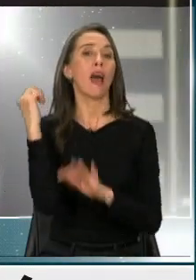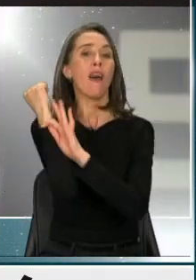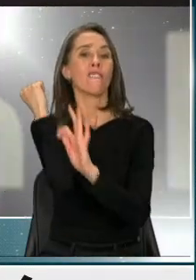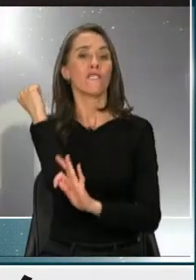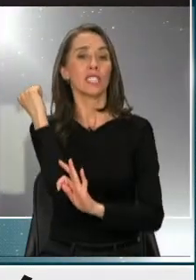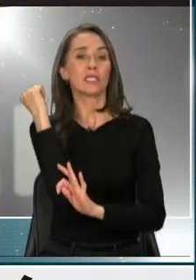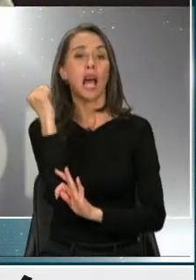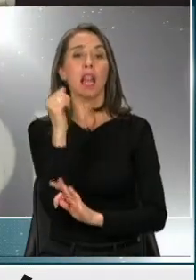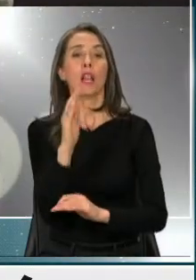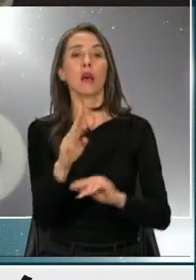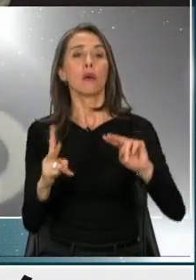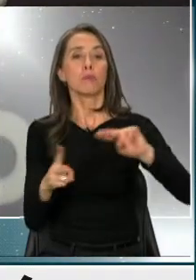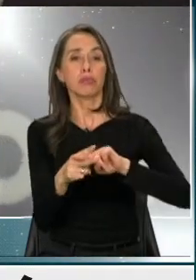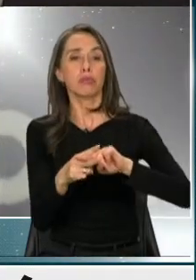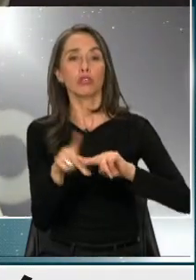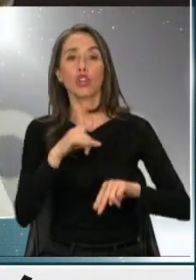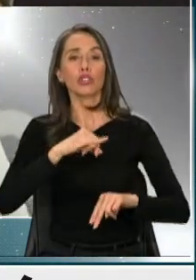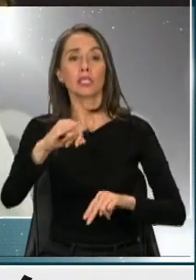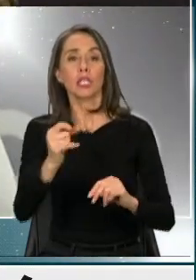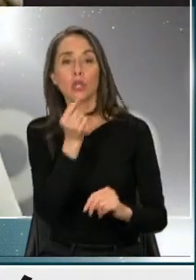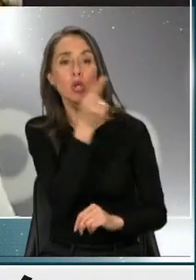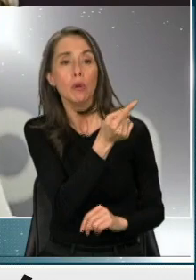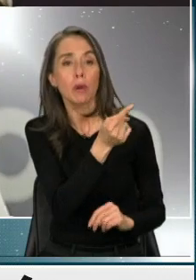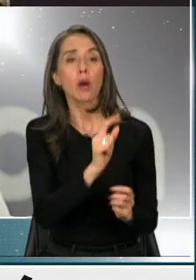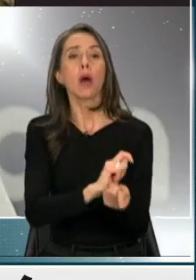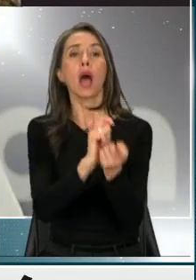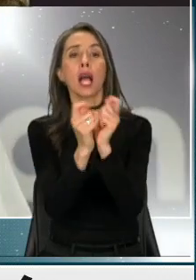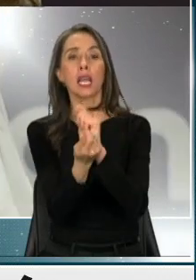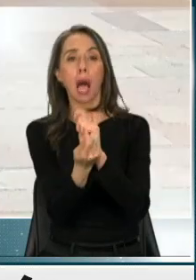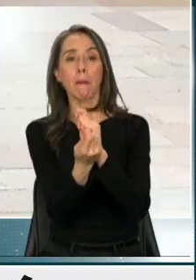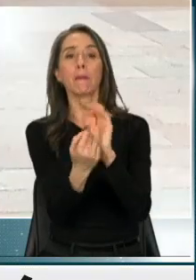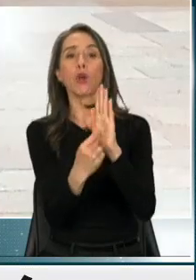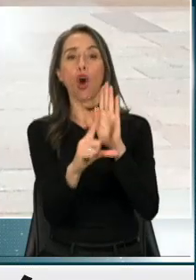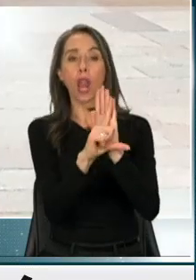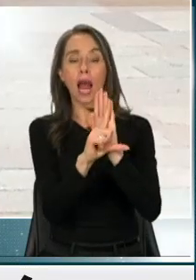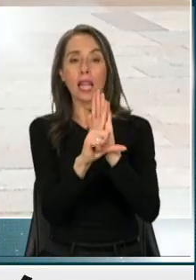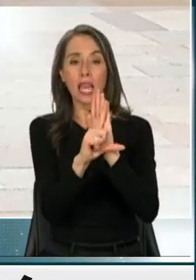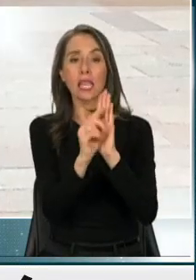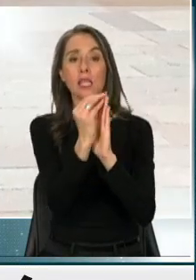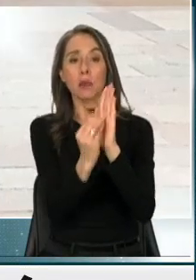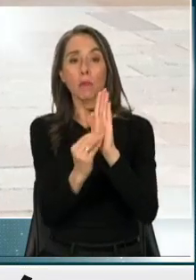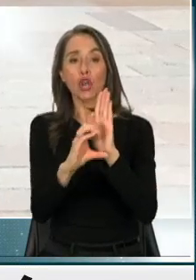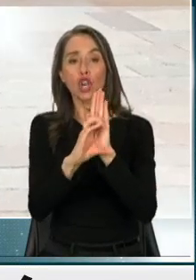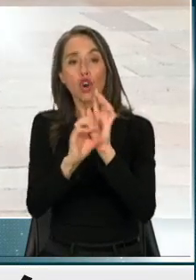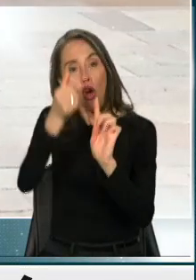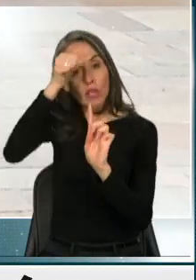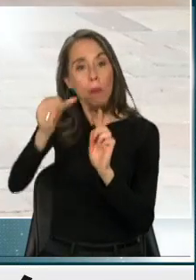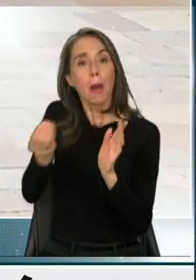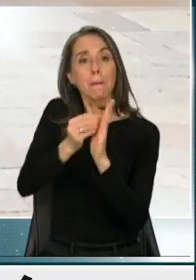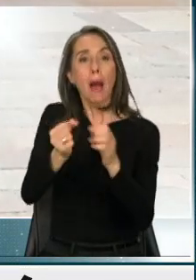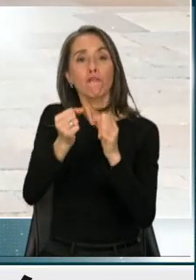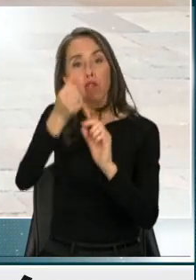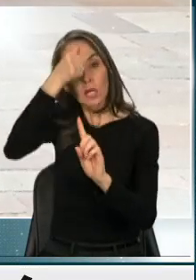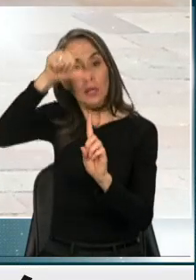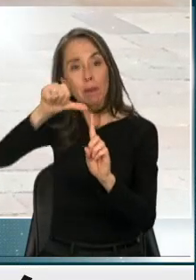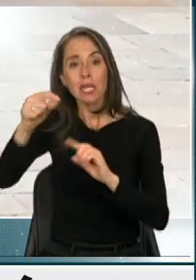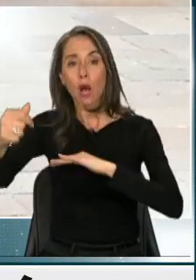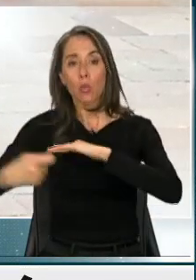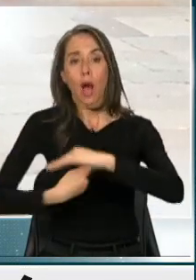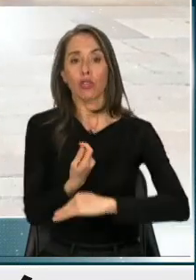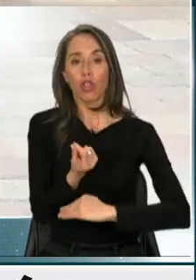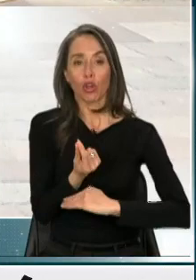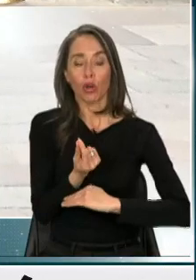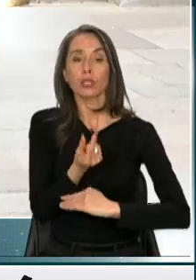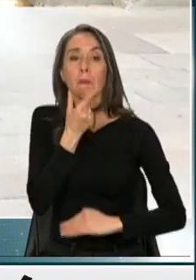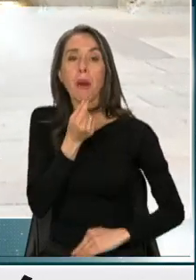desestimó se quiere saber consecución y eso motivó una modificación ilegal que aumentó las penas del cohecho e hizo más fácil efectuar una